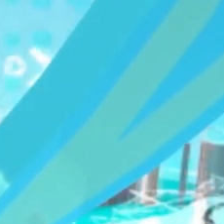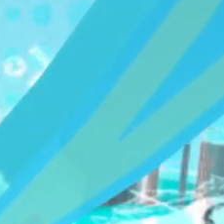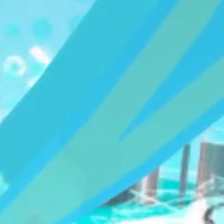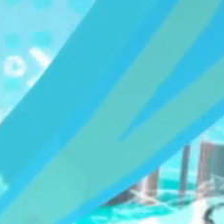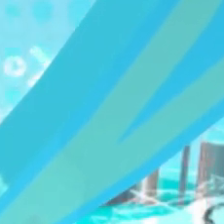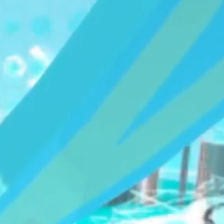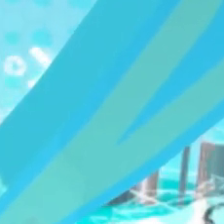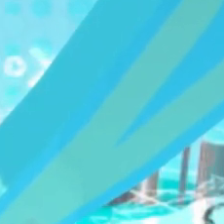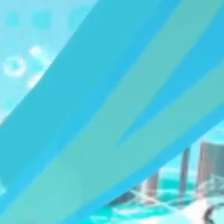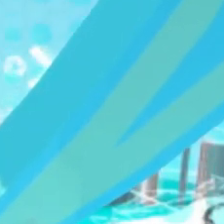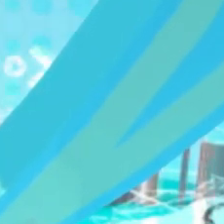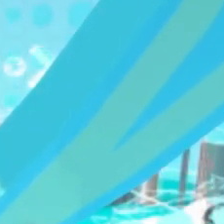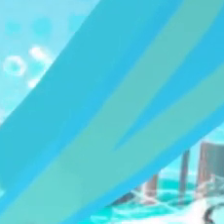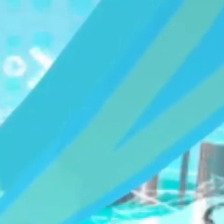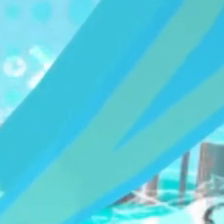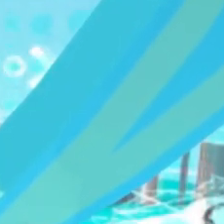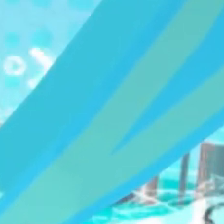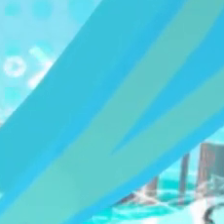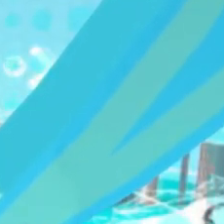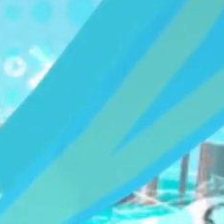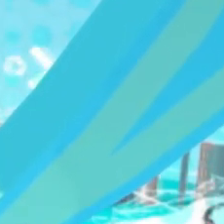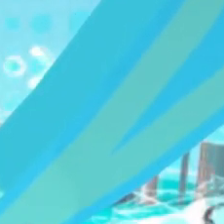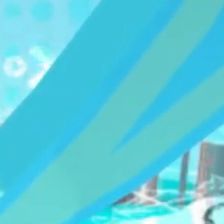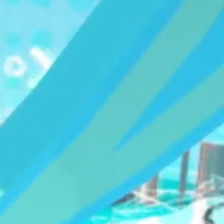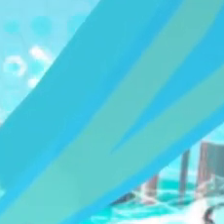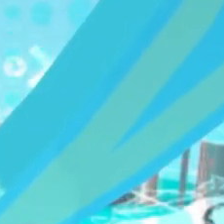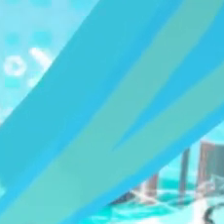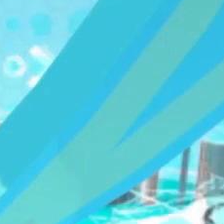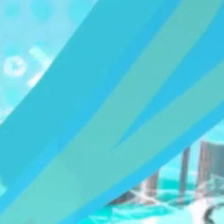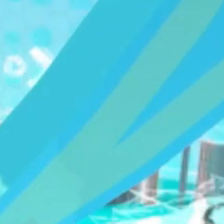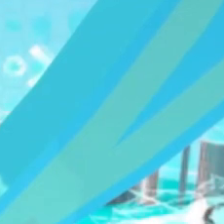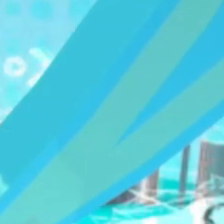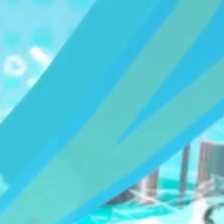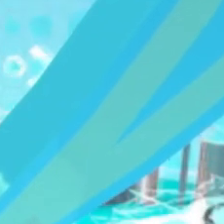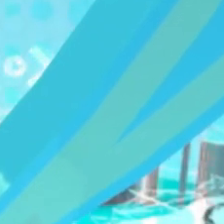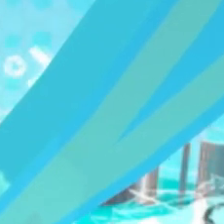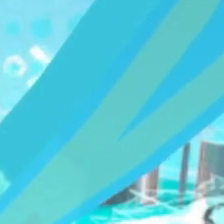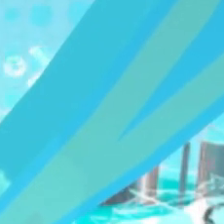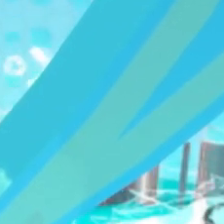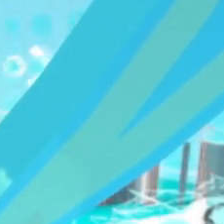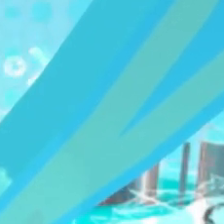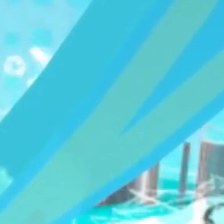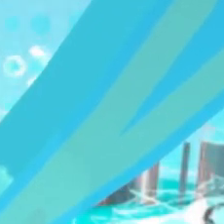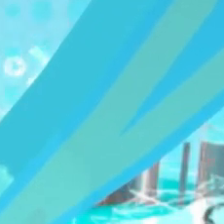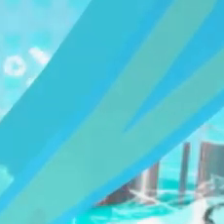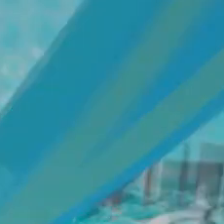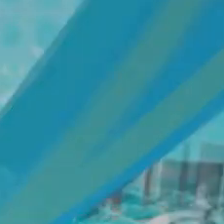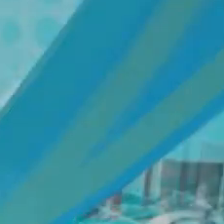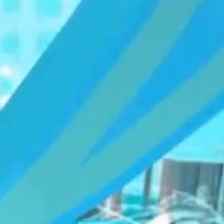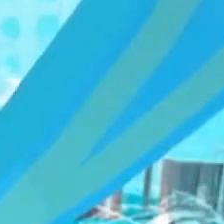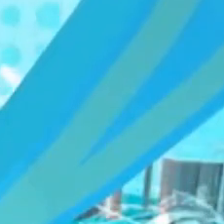de 569 colones con 18 centavos.